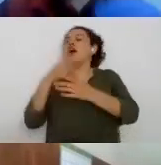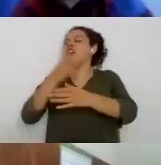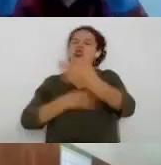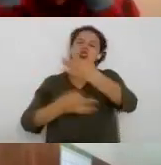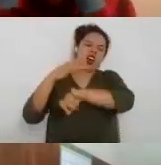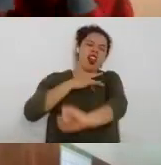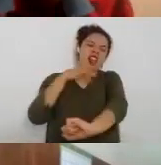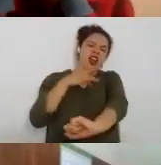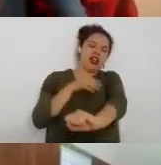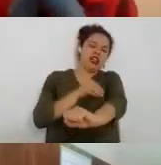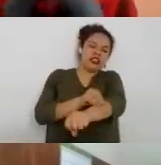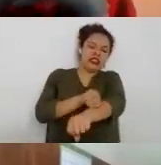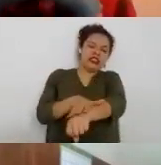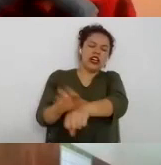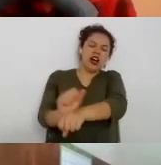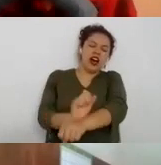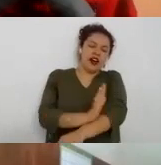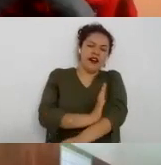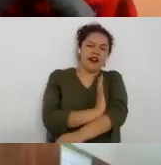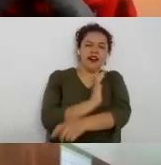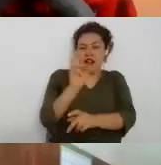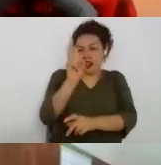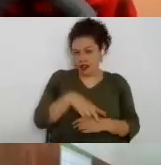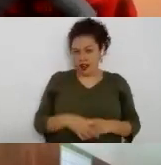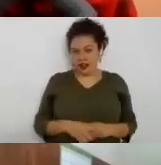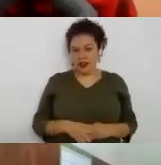todas las terminaciones sensibles, ¿no?